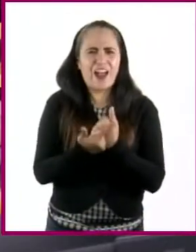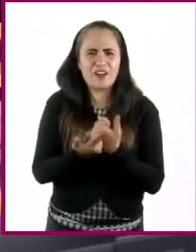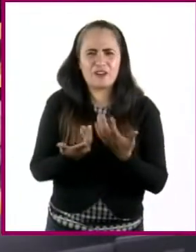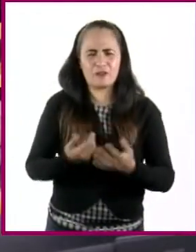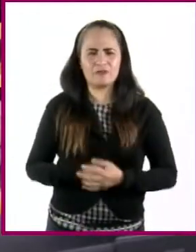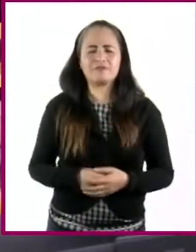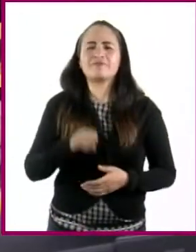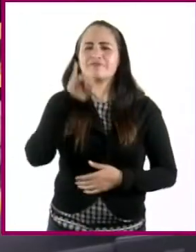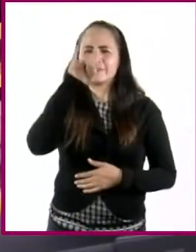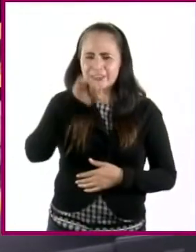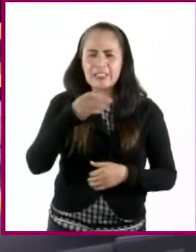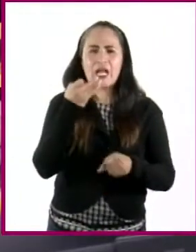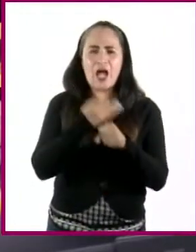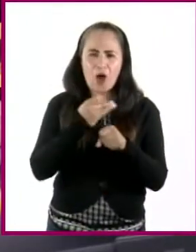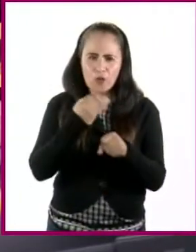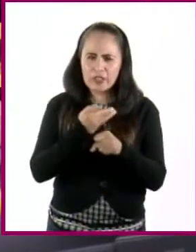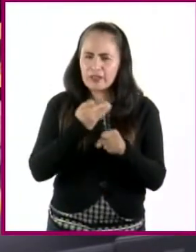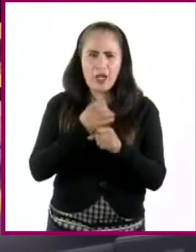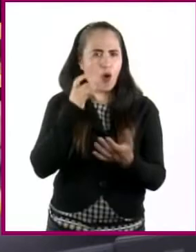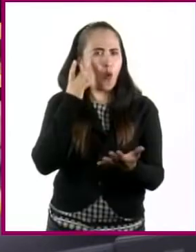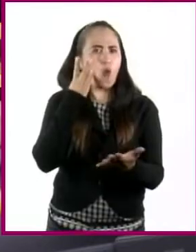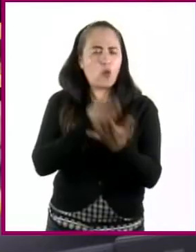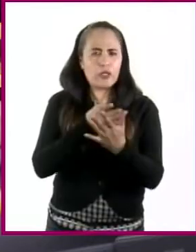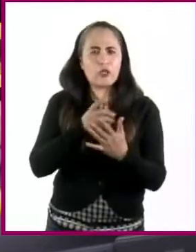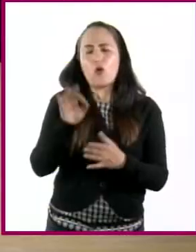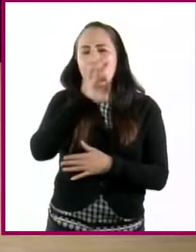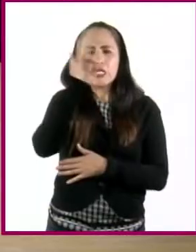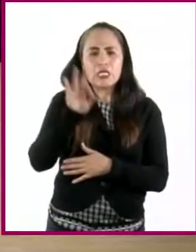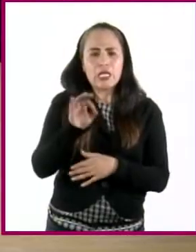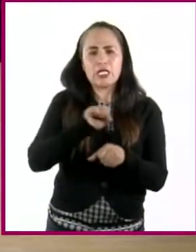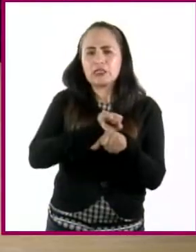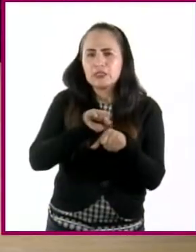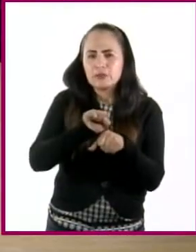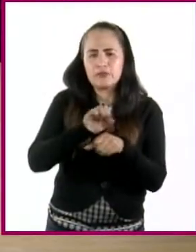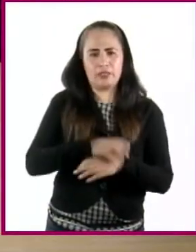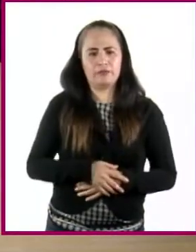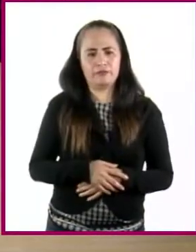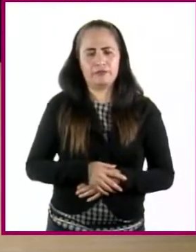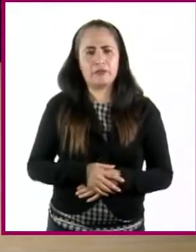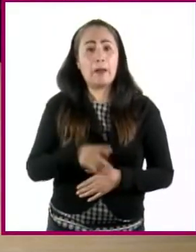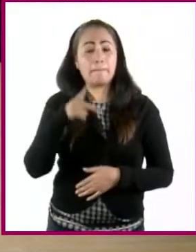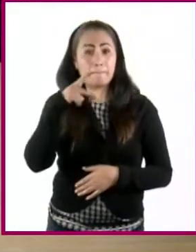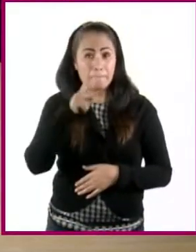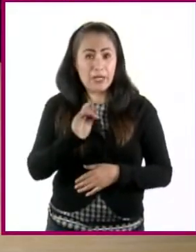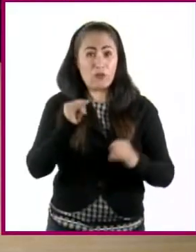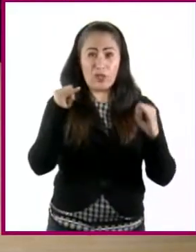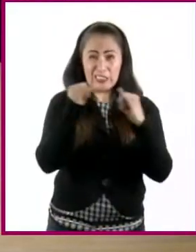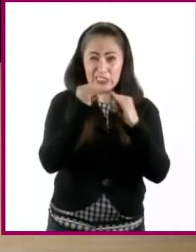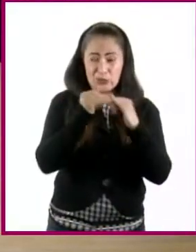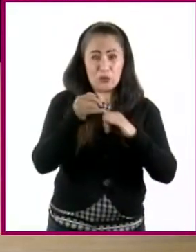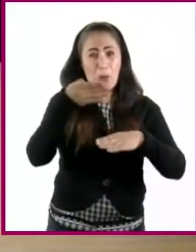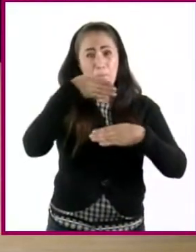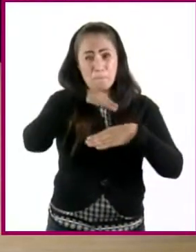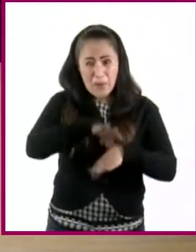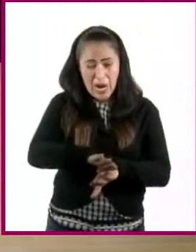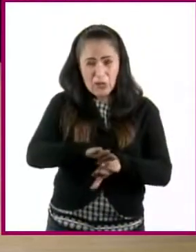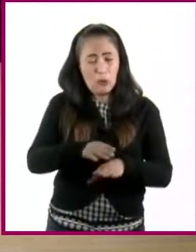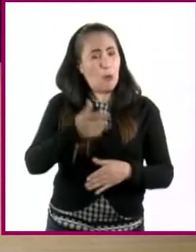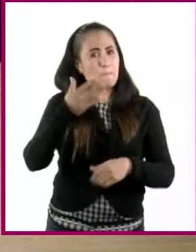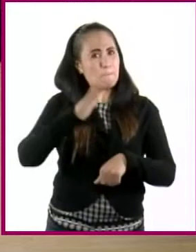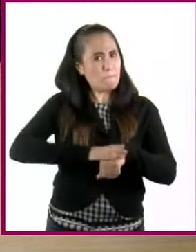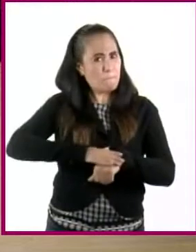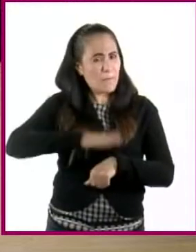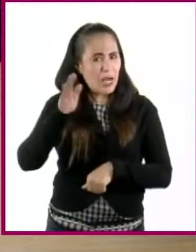es. Hasta ahora hemos considerado únicamente el interés simple. En la vida real, los intereses que cobran las instituciones financieras son